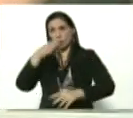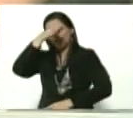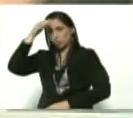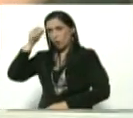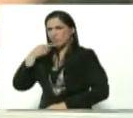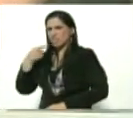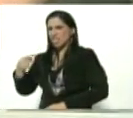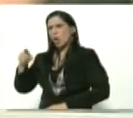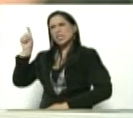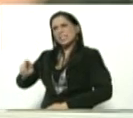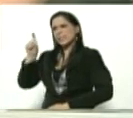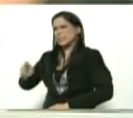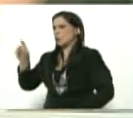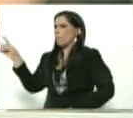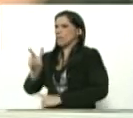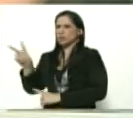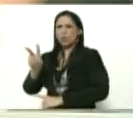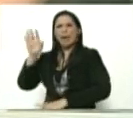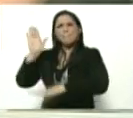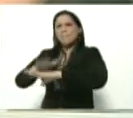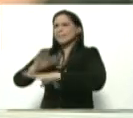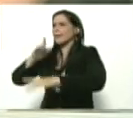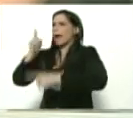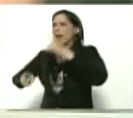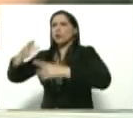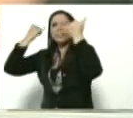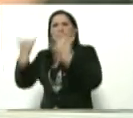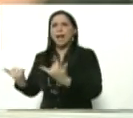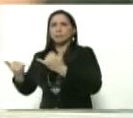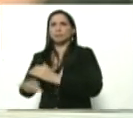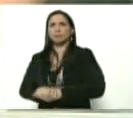dijo, necesito que en Venezuela pase algo ya.